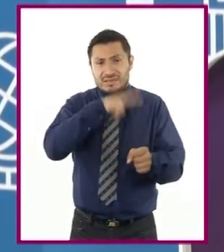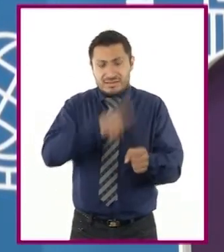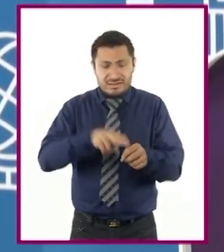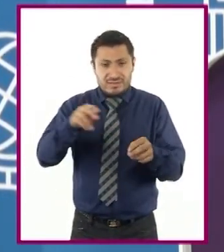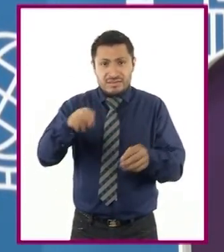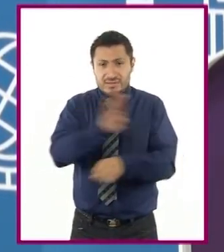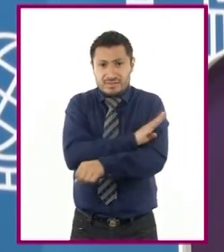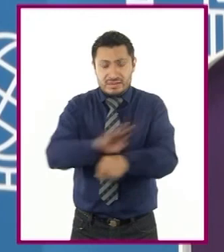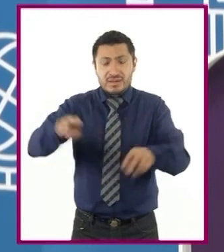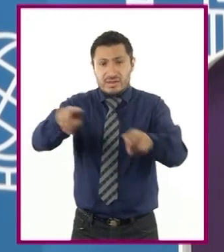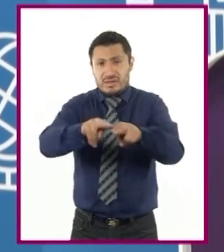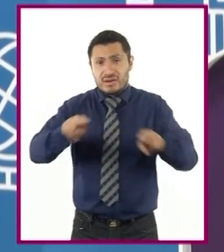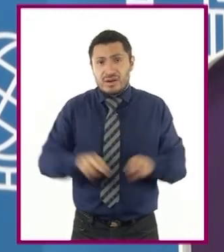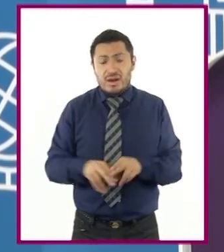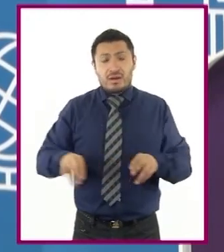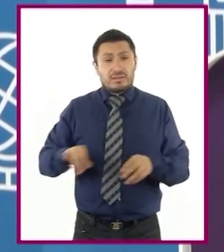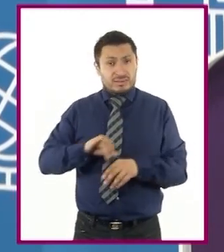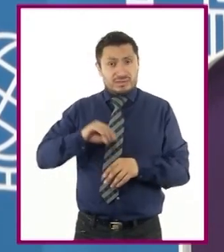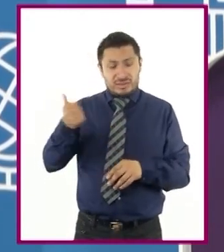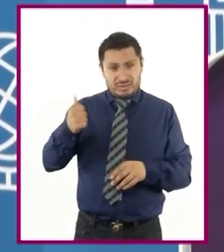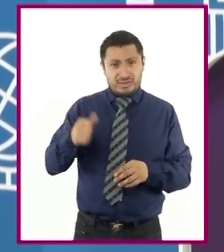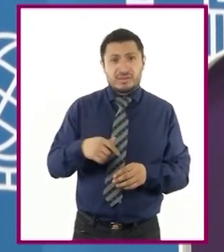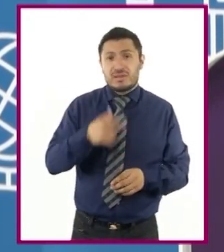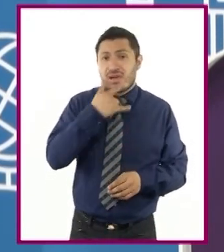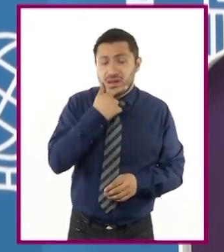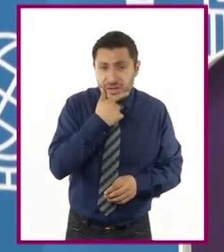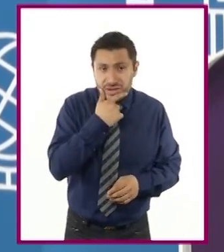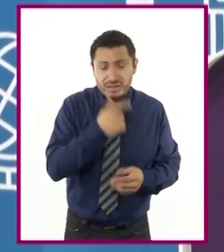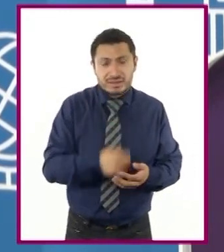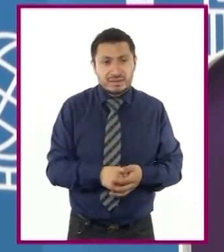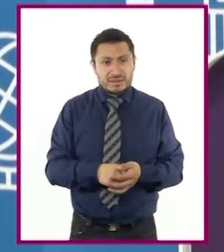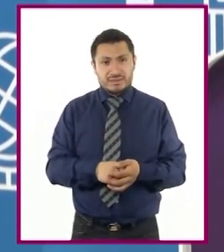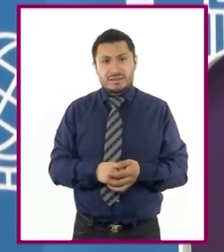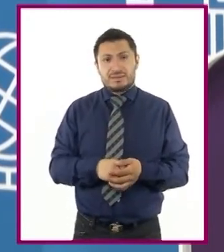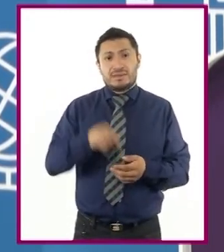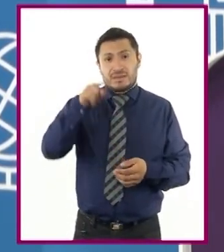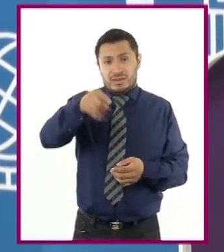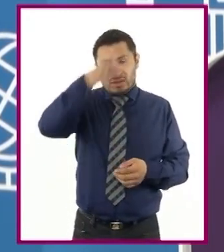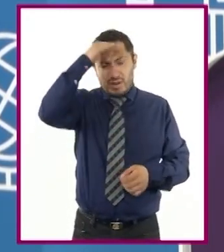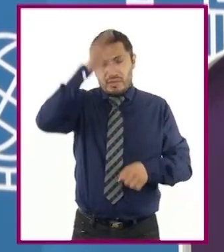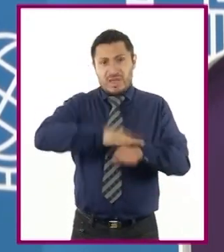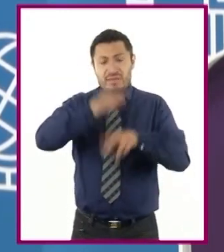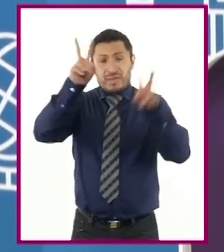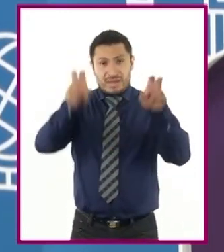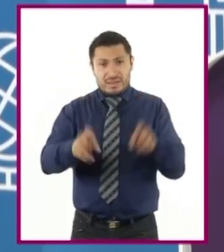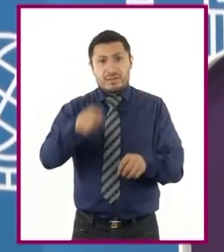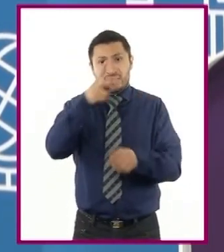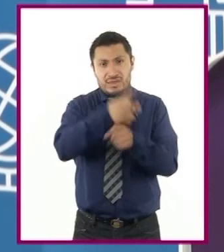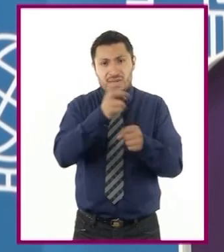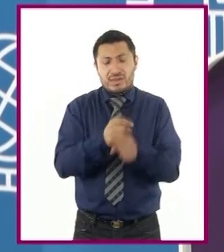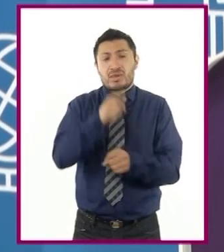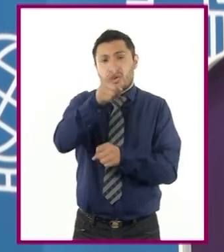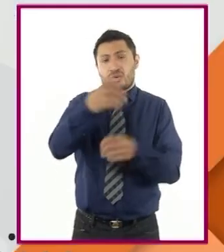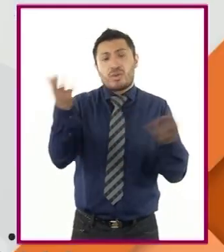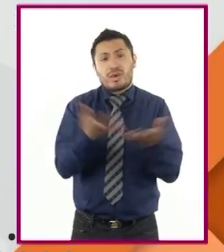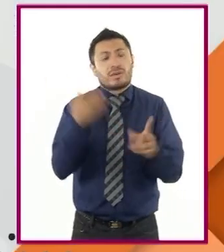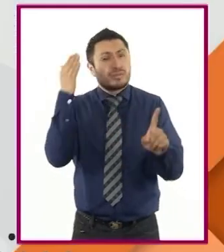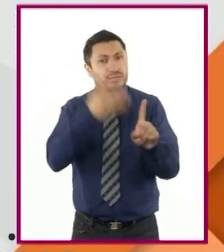naciones imperialistas. Para consolidar sus aprendizajes sobre estos temas, les invito a que realicen el siguiente